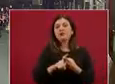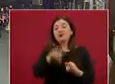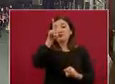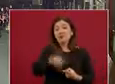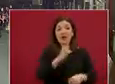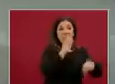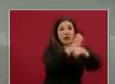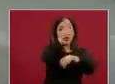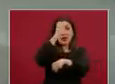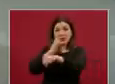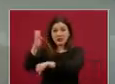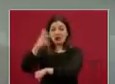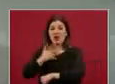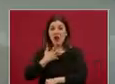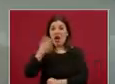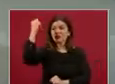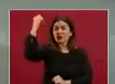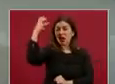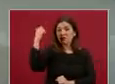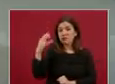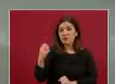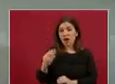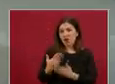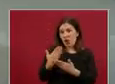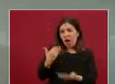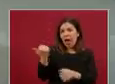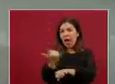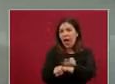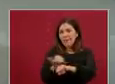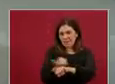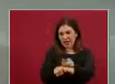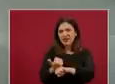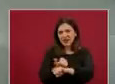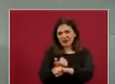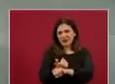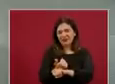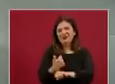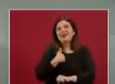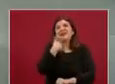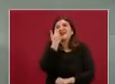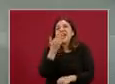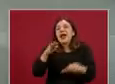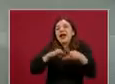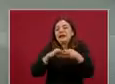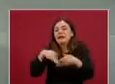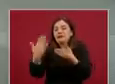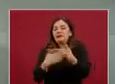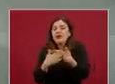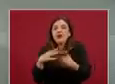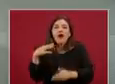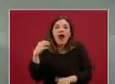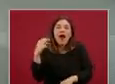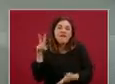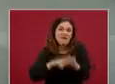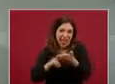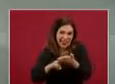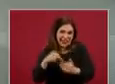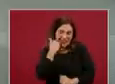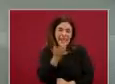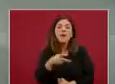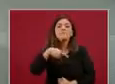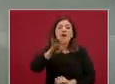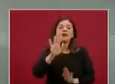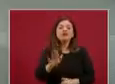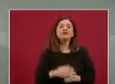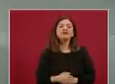los estados que estábamos en verde, en amarillo, es el deseo de que es de estar en verde seguramente, y en